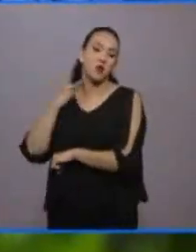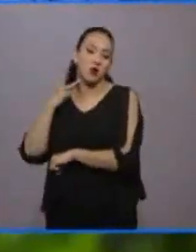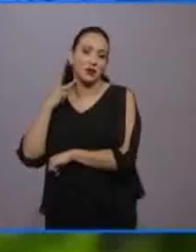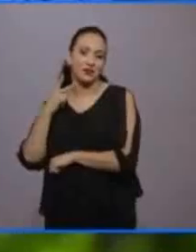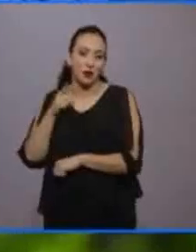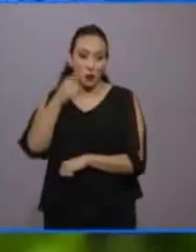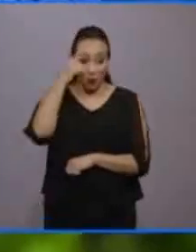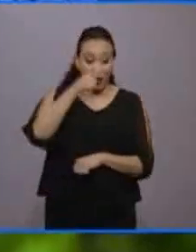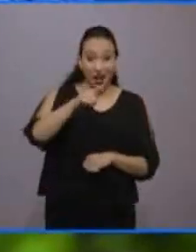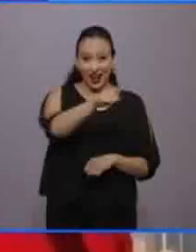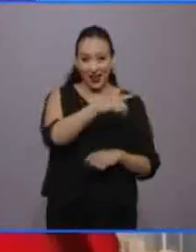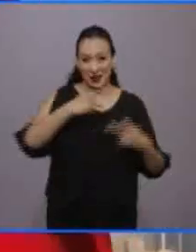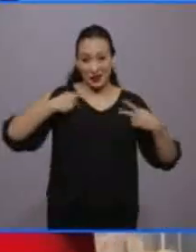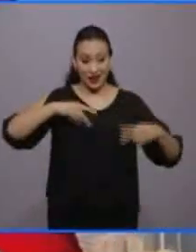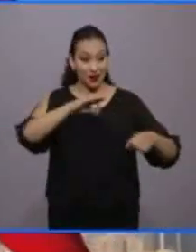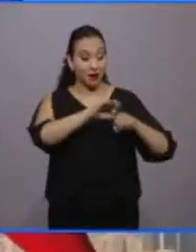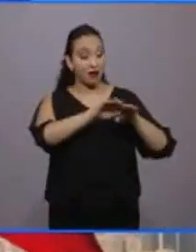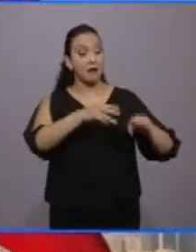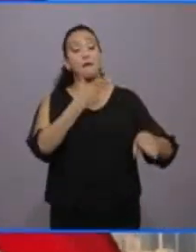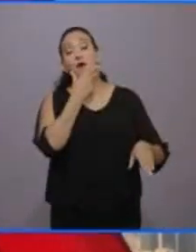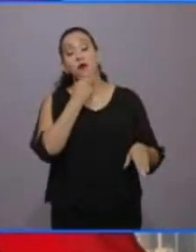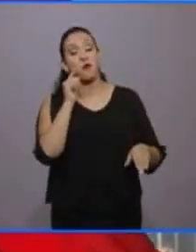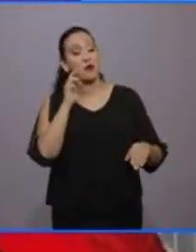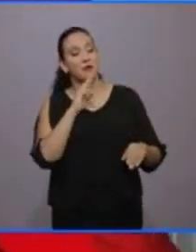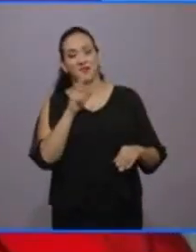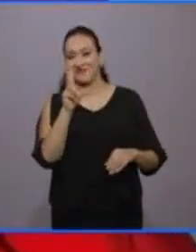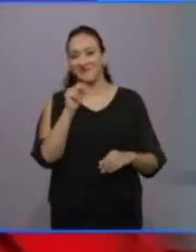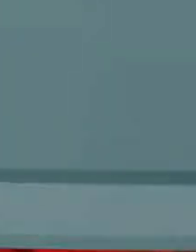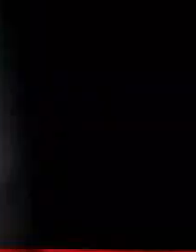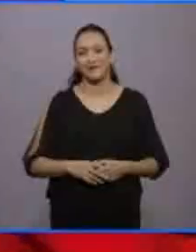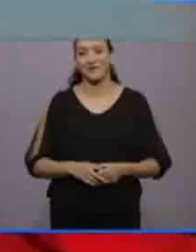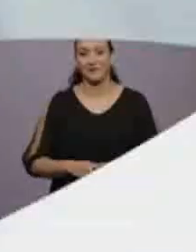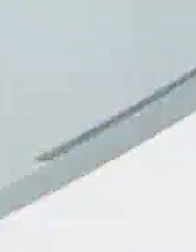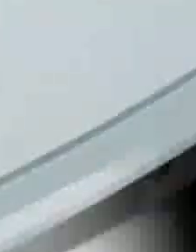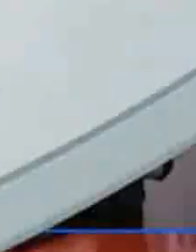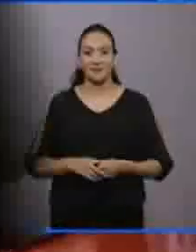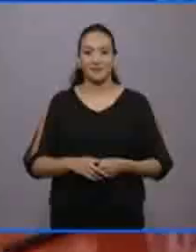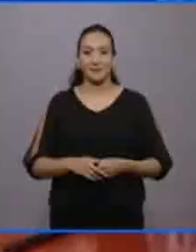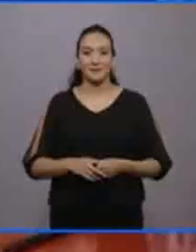una verdadera intención de mejorar la justicia.